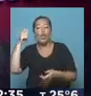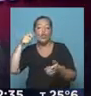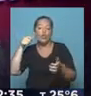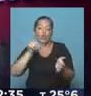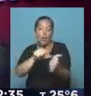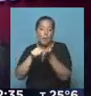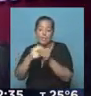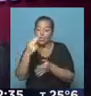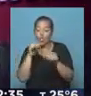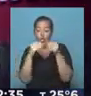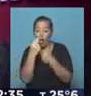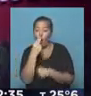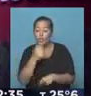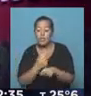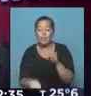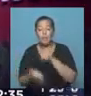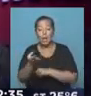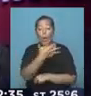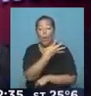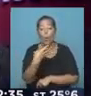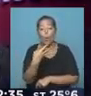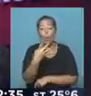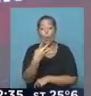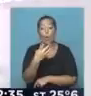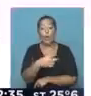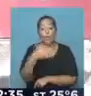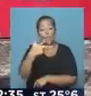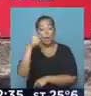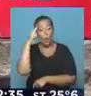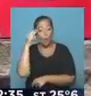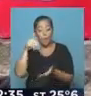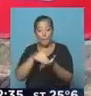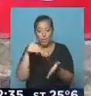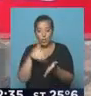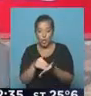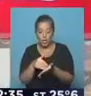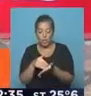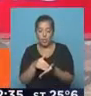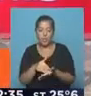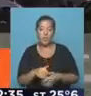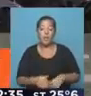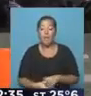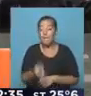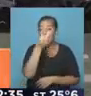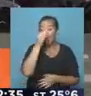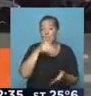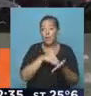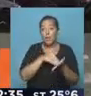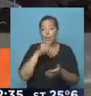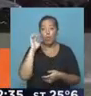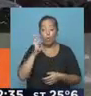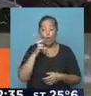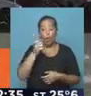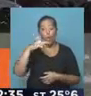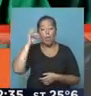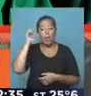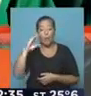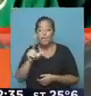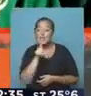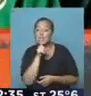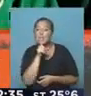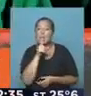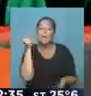países ascendieron a 439 millones entre ellos los 20 millones de dólares que odebrecht le pagó